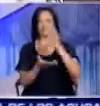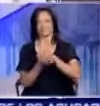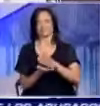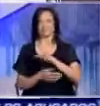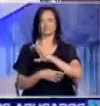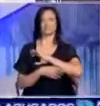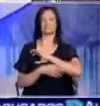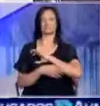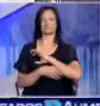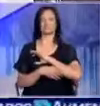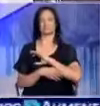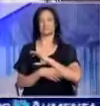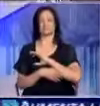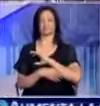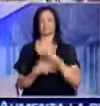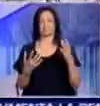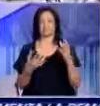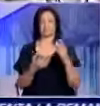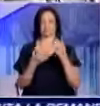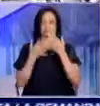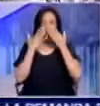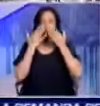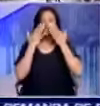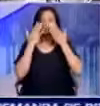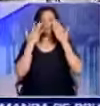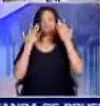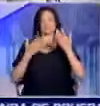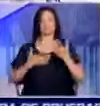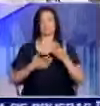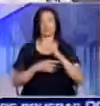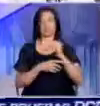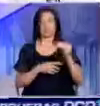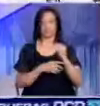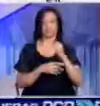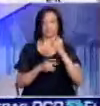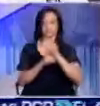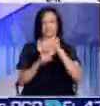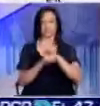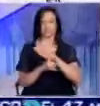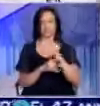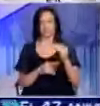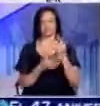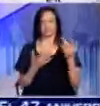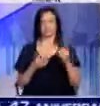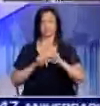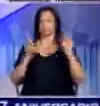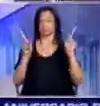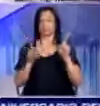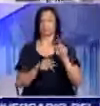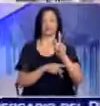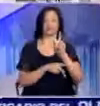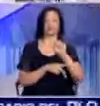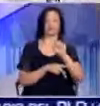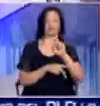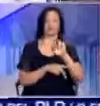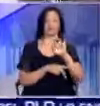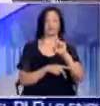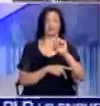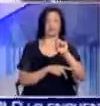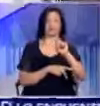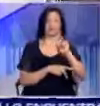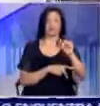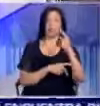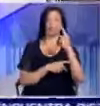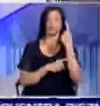un policía el olor el tufo alcohol no se lo quita nadie pero Varsovia tiene una